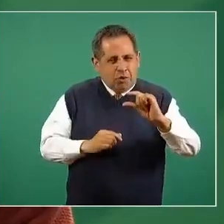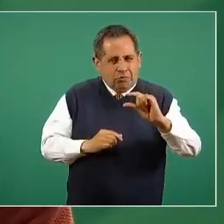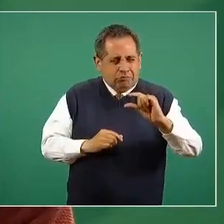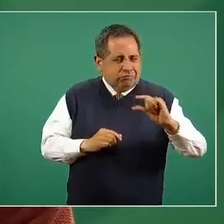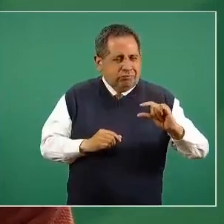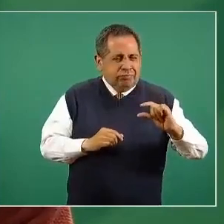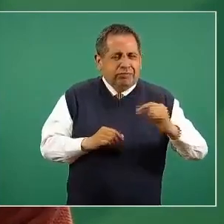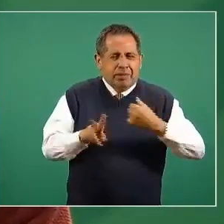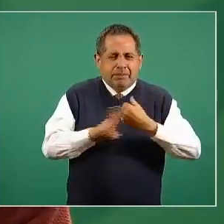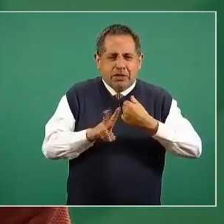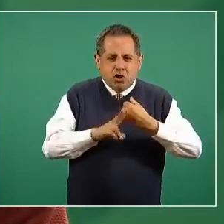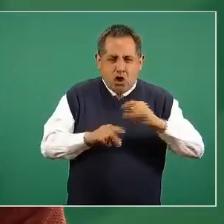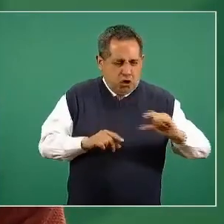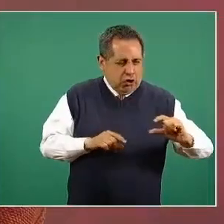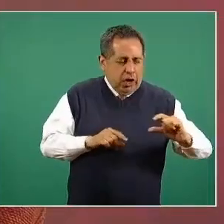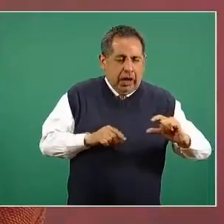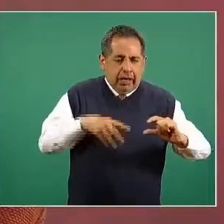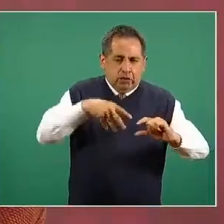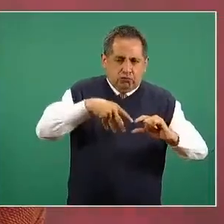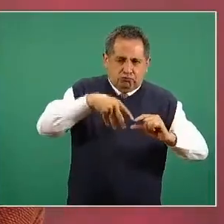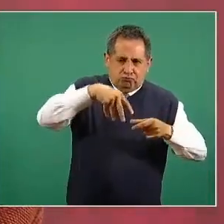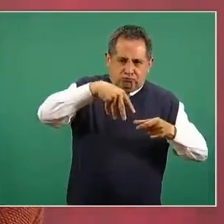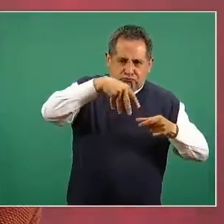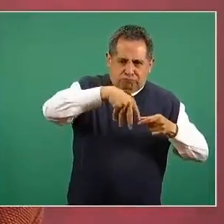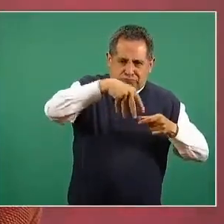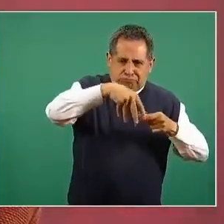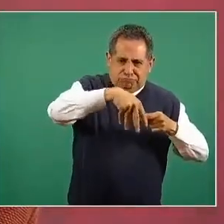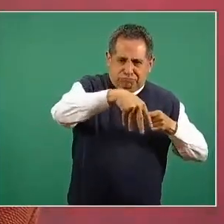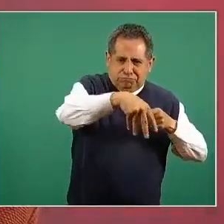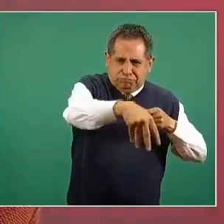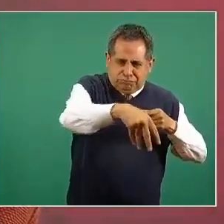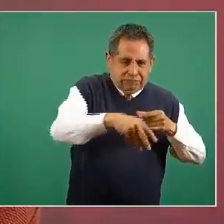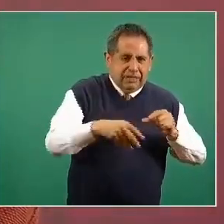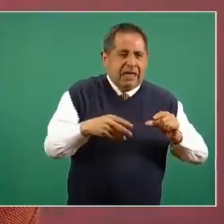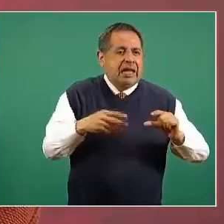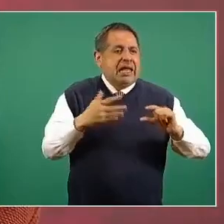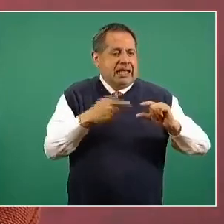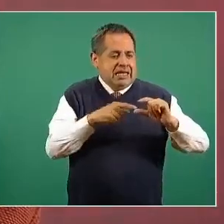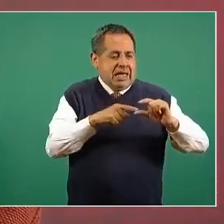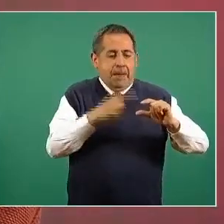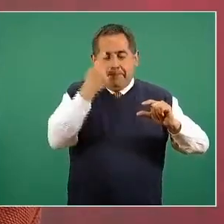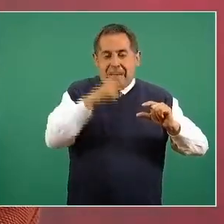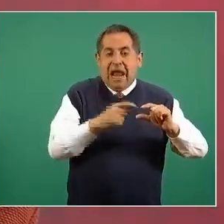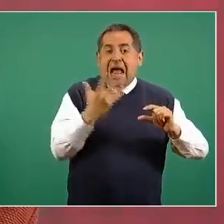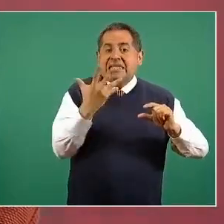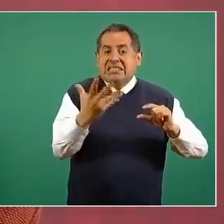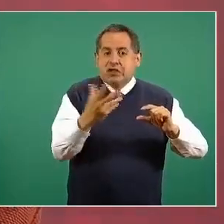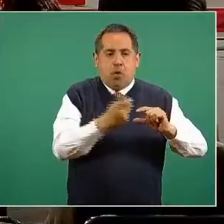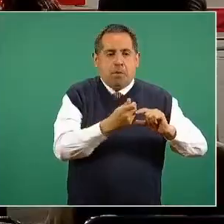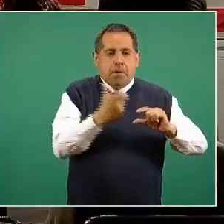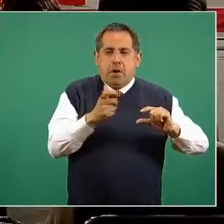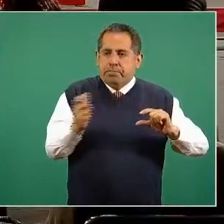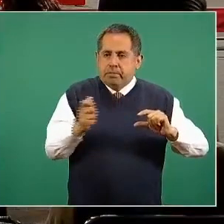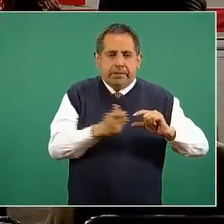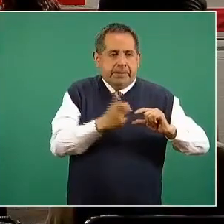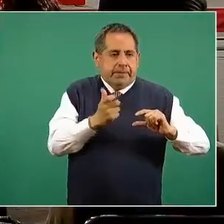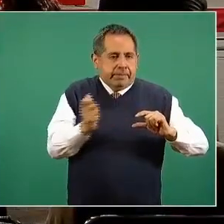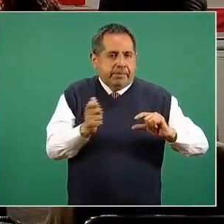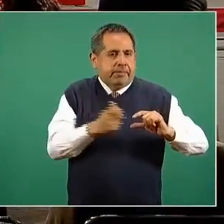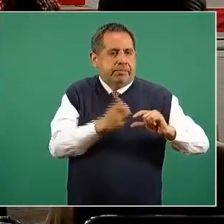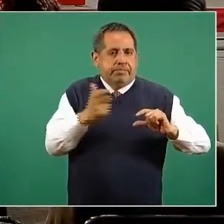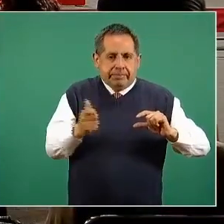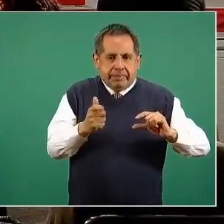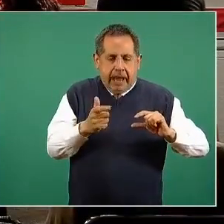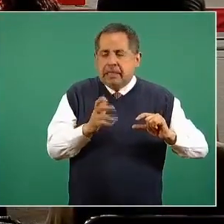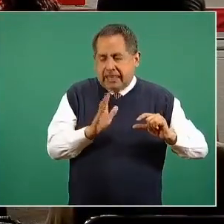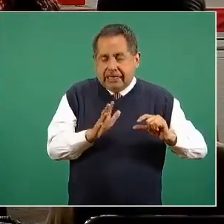pequeños frasquitos de 5 dosis, lo equivalente a 5 dosis. Esos frasquitos se sellan,